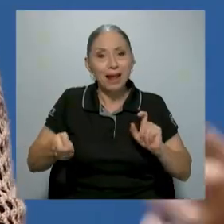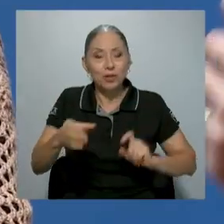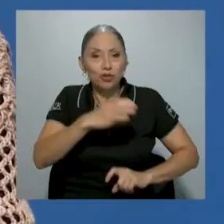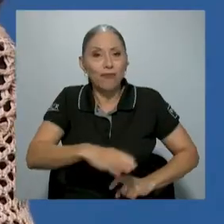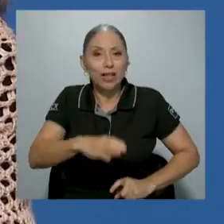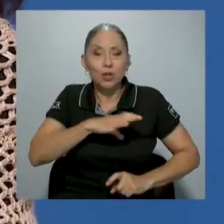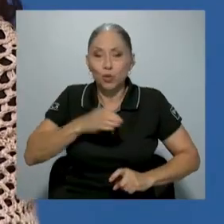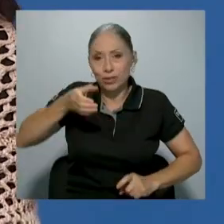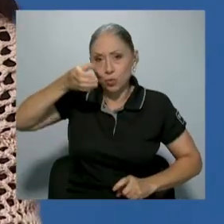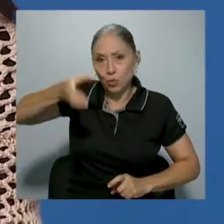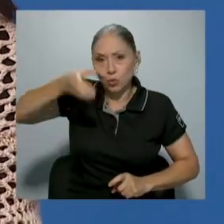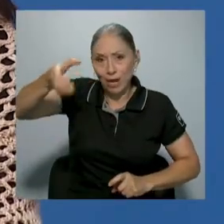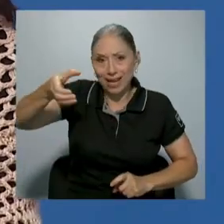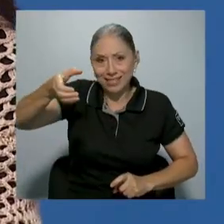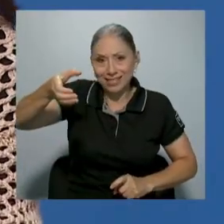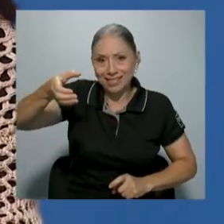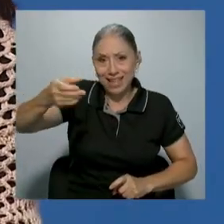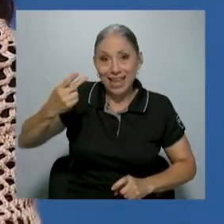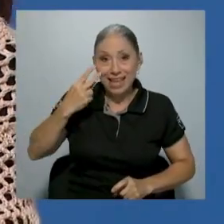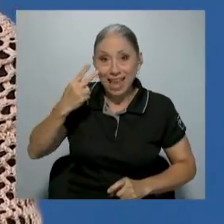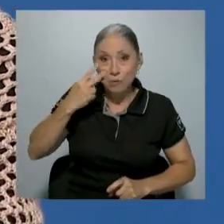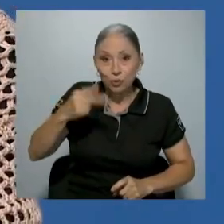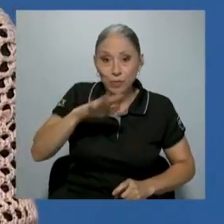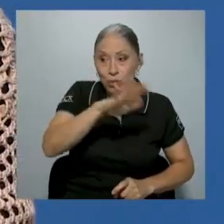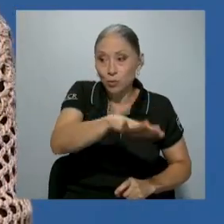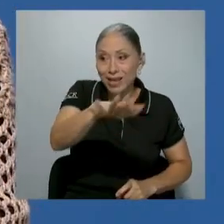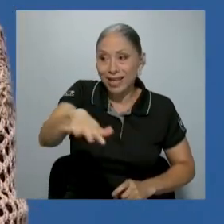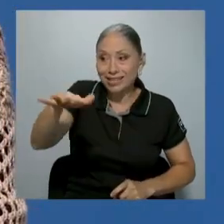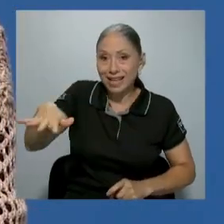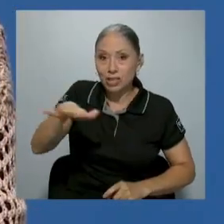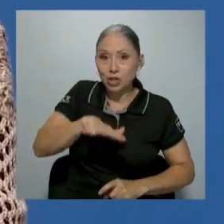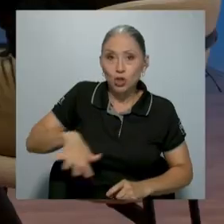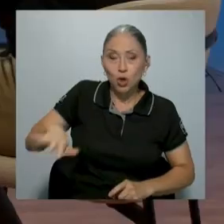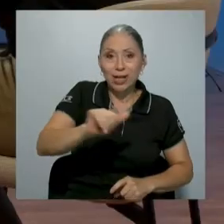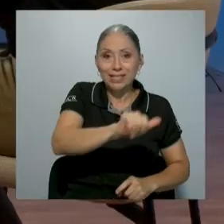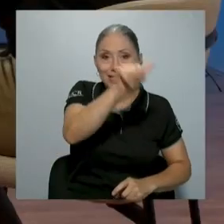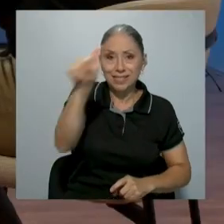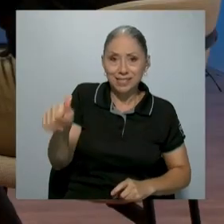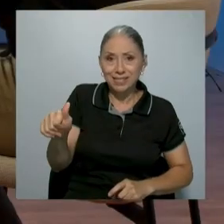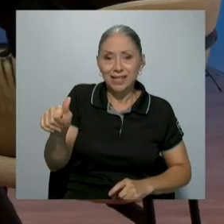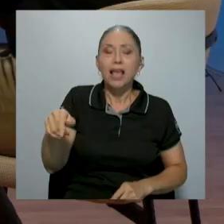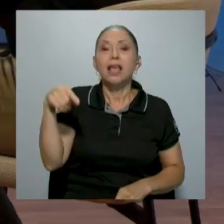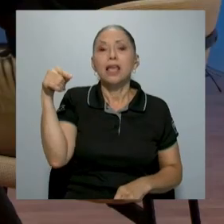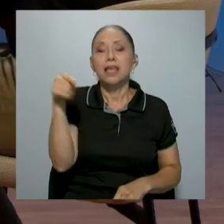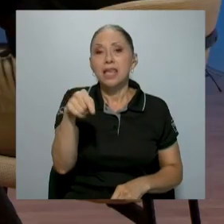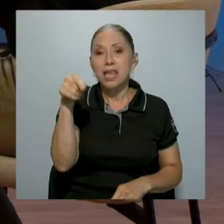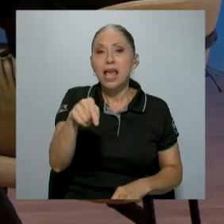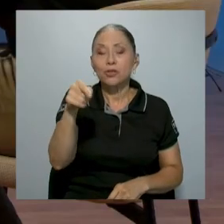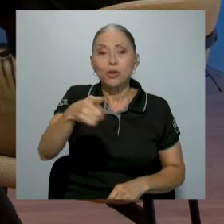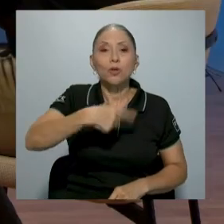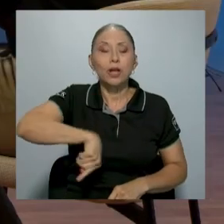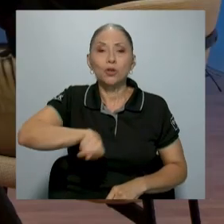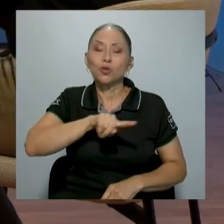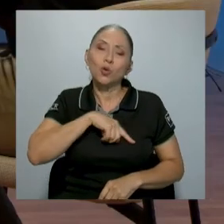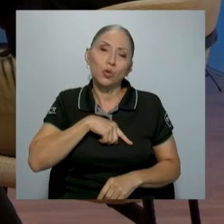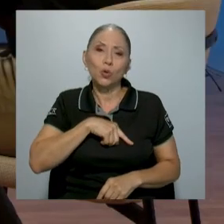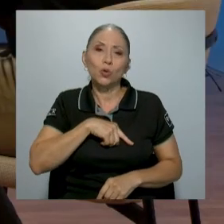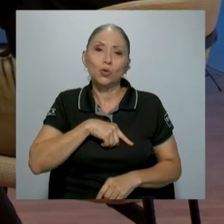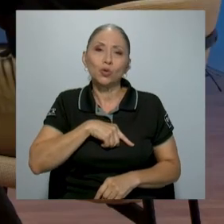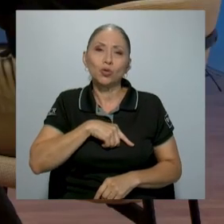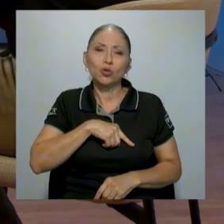culturales que hemos visto en estas zonas, ¿verdad? Y es un poco lo que llamamos nosotros